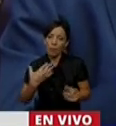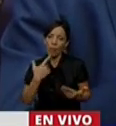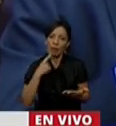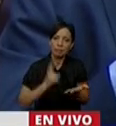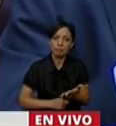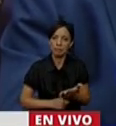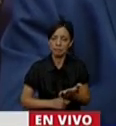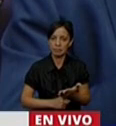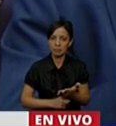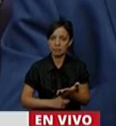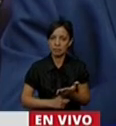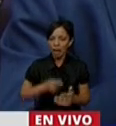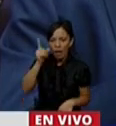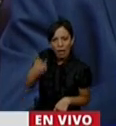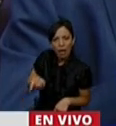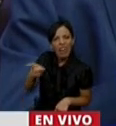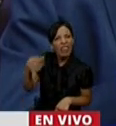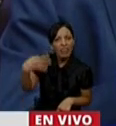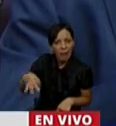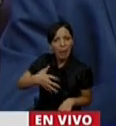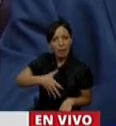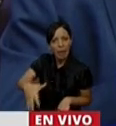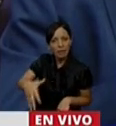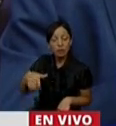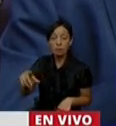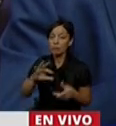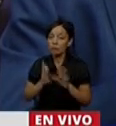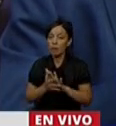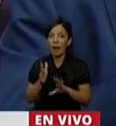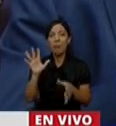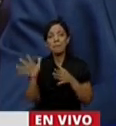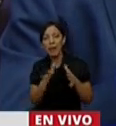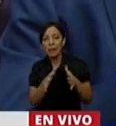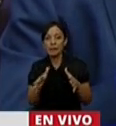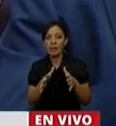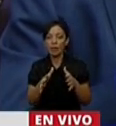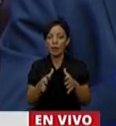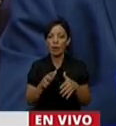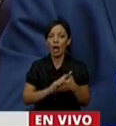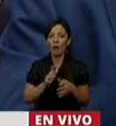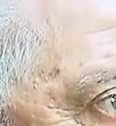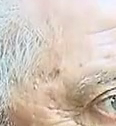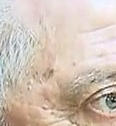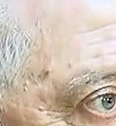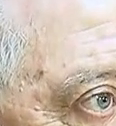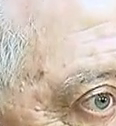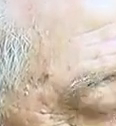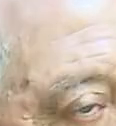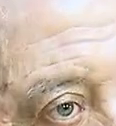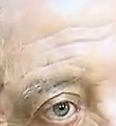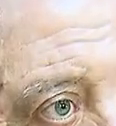iba a ser para millones de personas sea 20 millones de personas y que van a estar